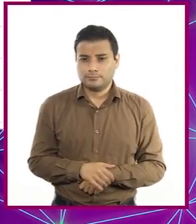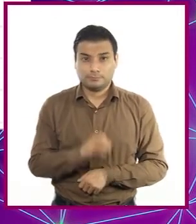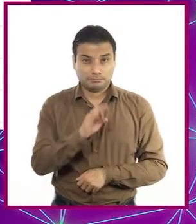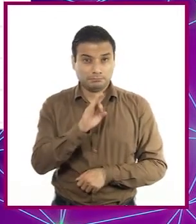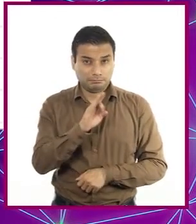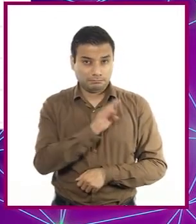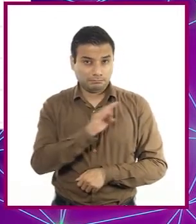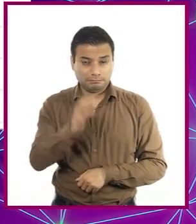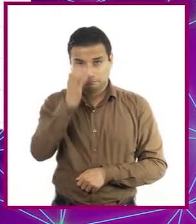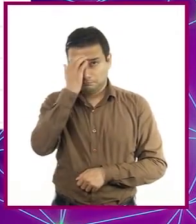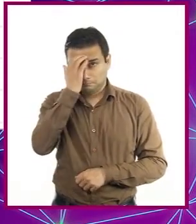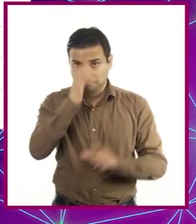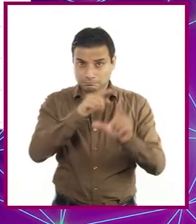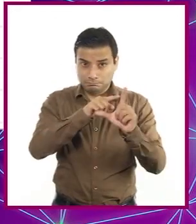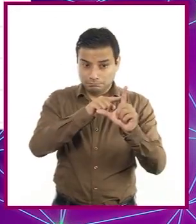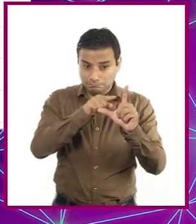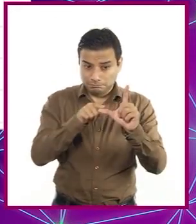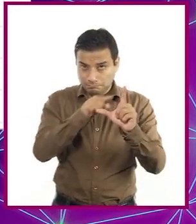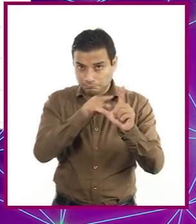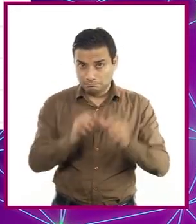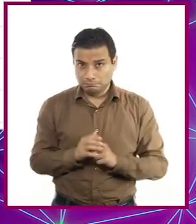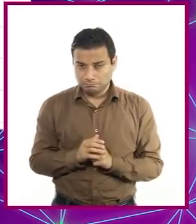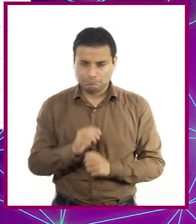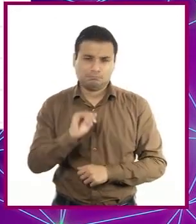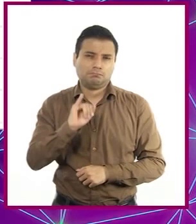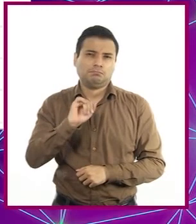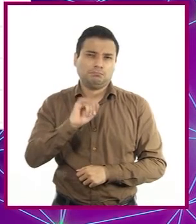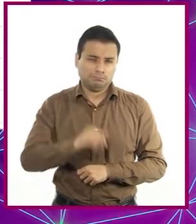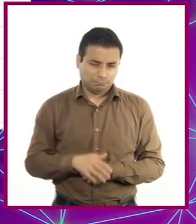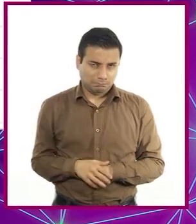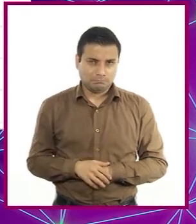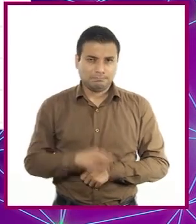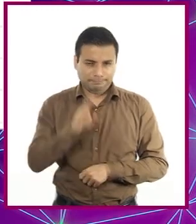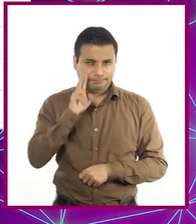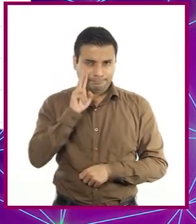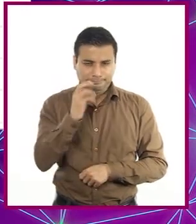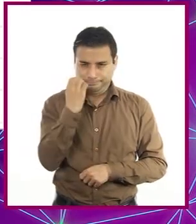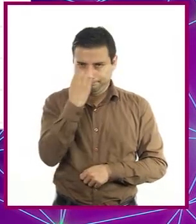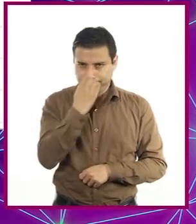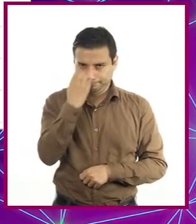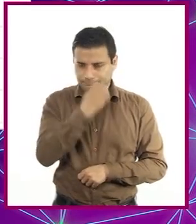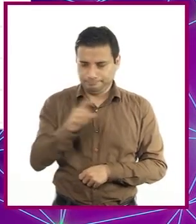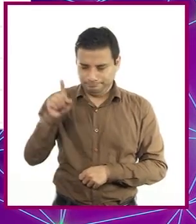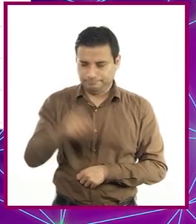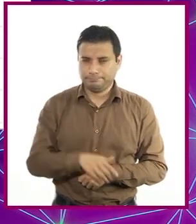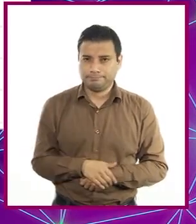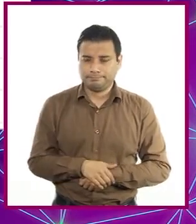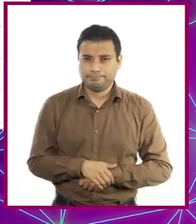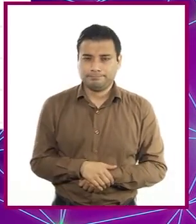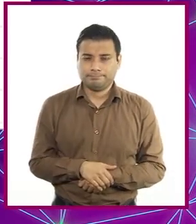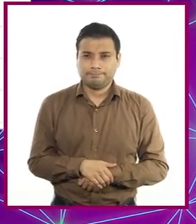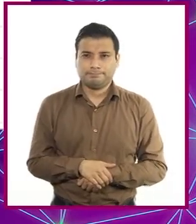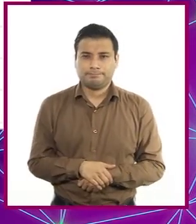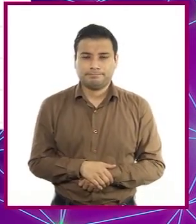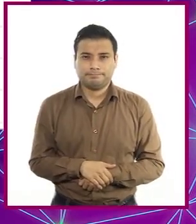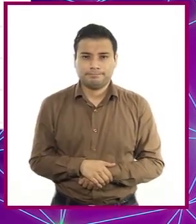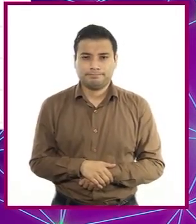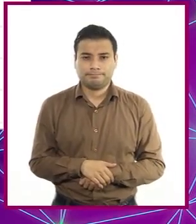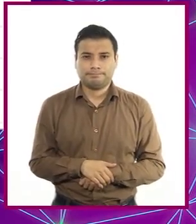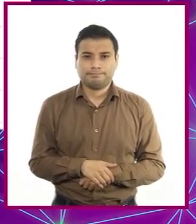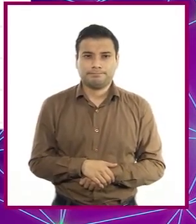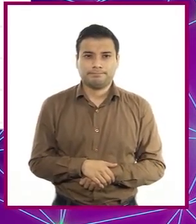su pendiente? Sí, observa detenidamente el plano. Al ya estar localizadas